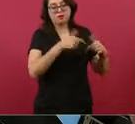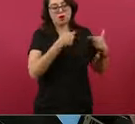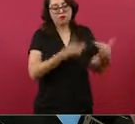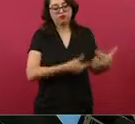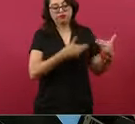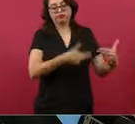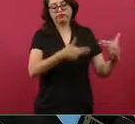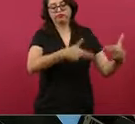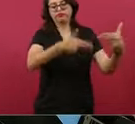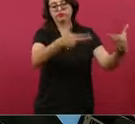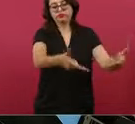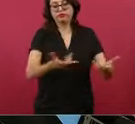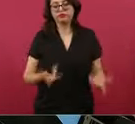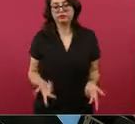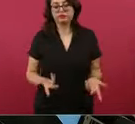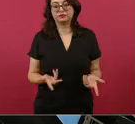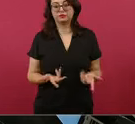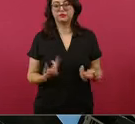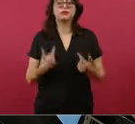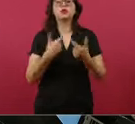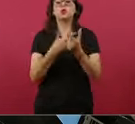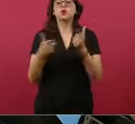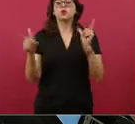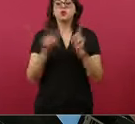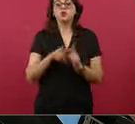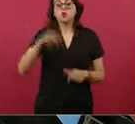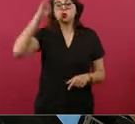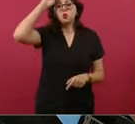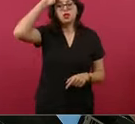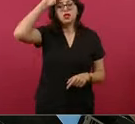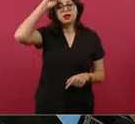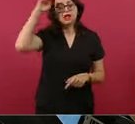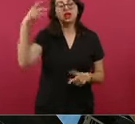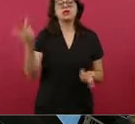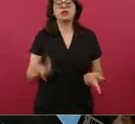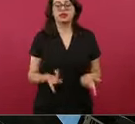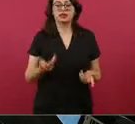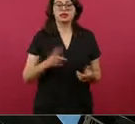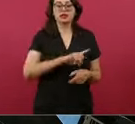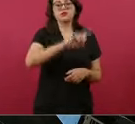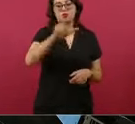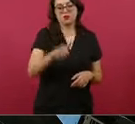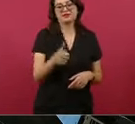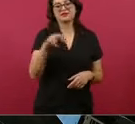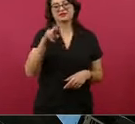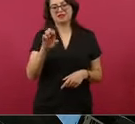Cuando se creó el Reforma fue en el gobierno de Salinas.